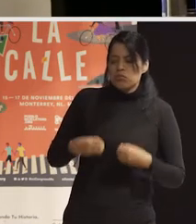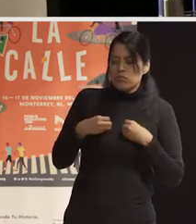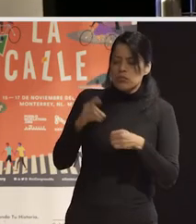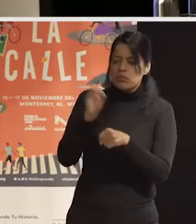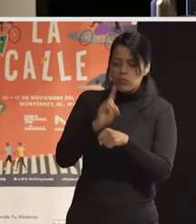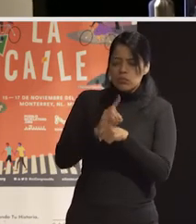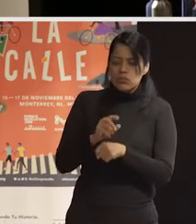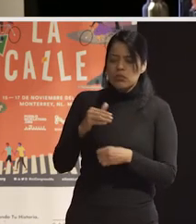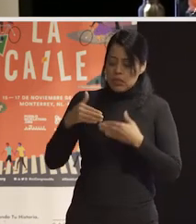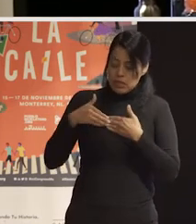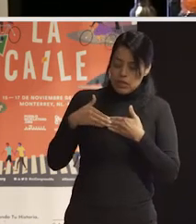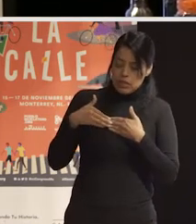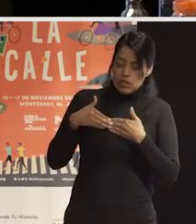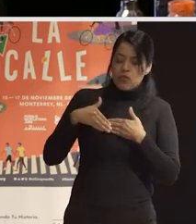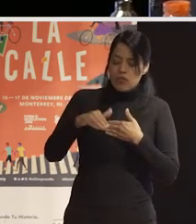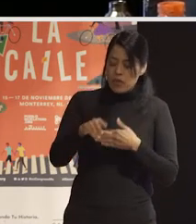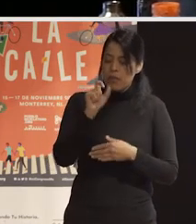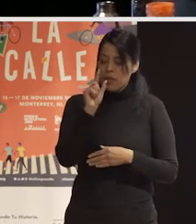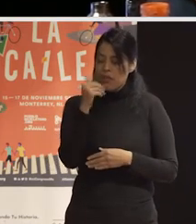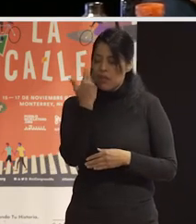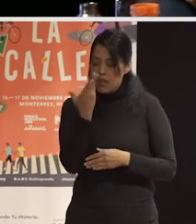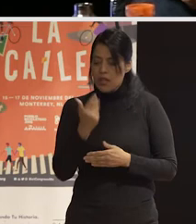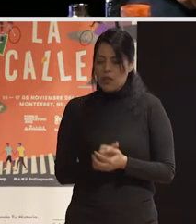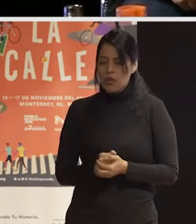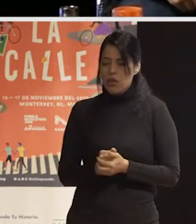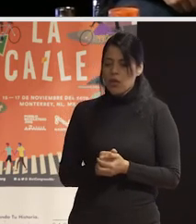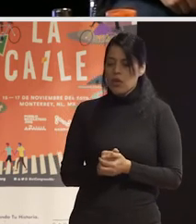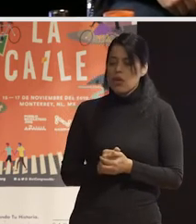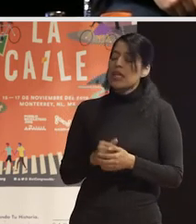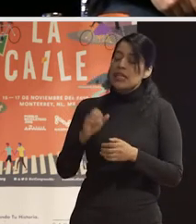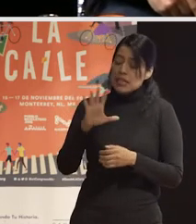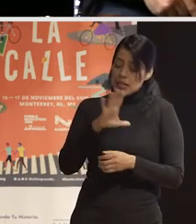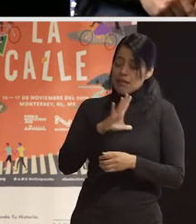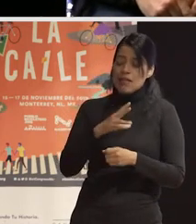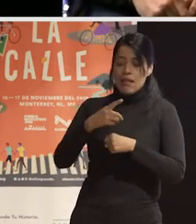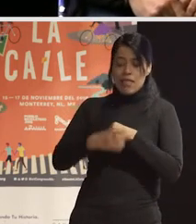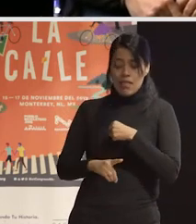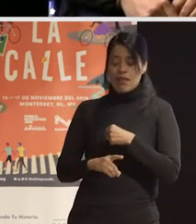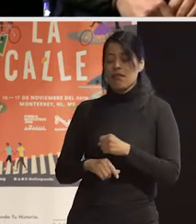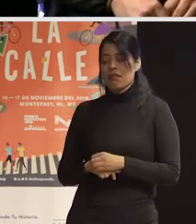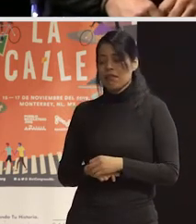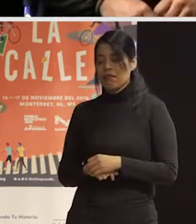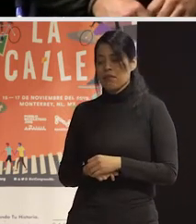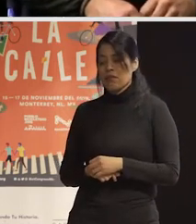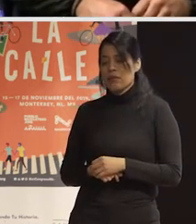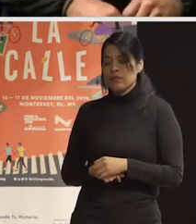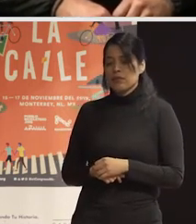y de ahí quiero pasar también a el peligro en el que al que están expuestos